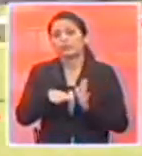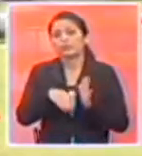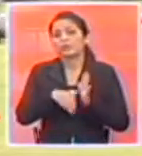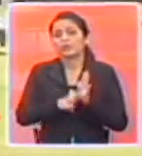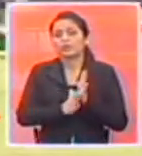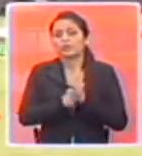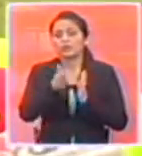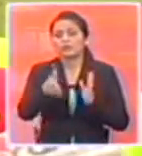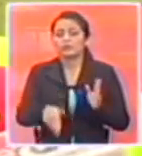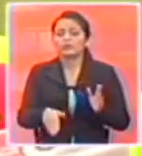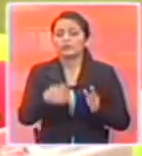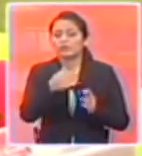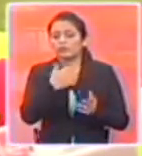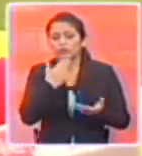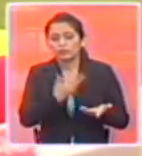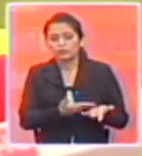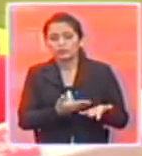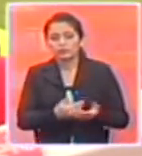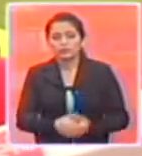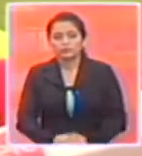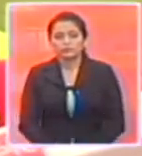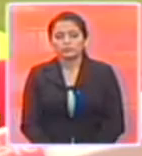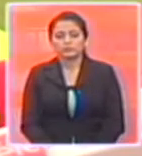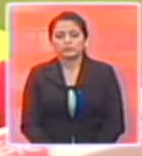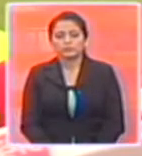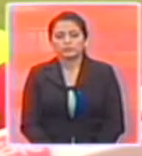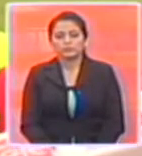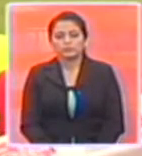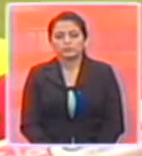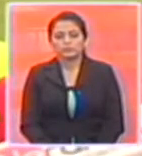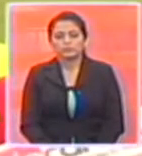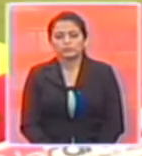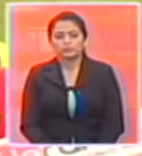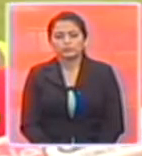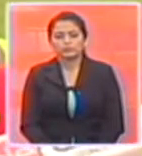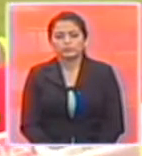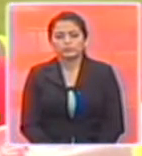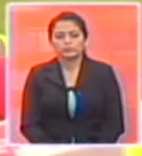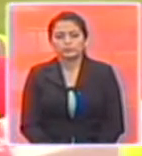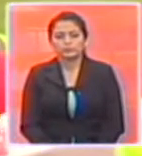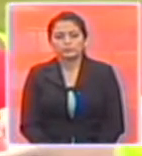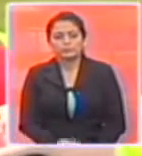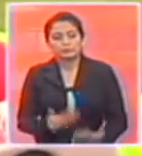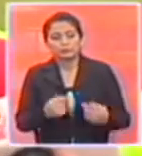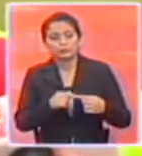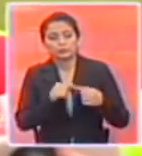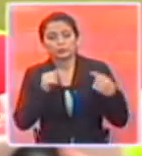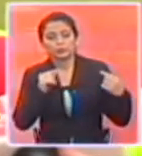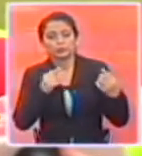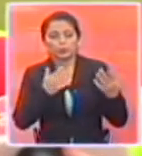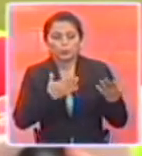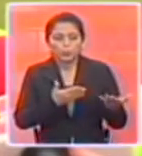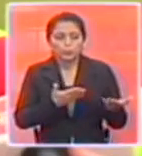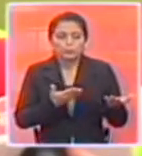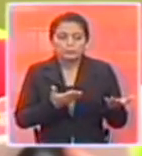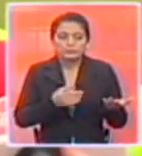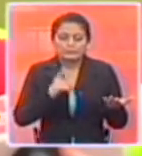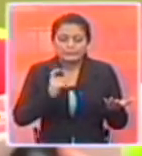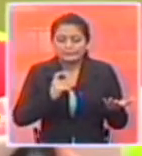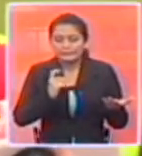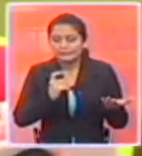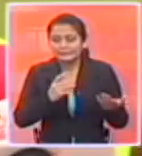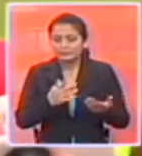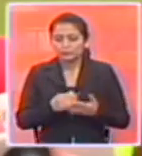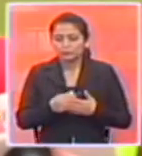del Guayas. Es un rival que ha venido últimamente creciendo futbolísticamente, presiona mucho